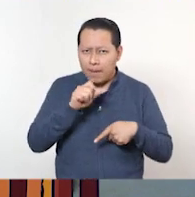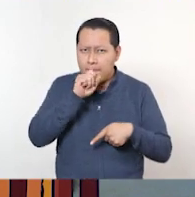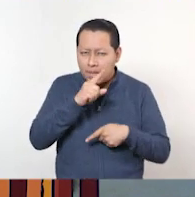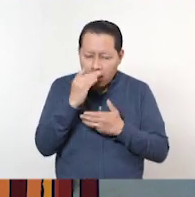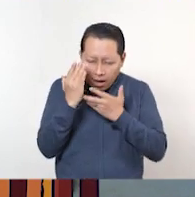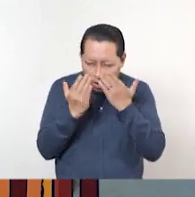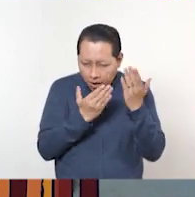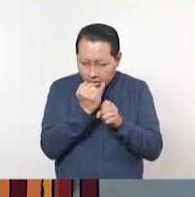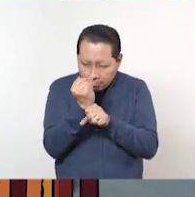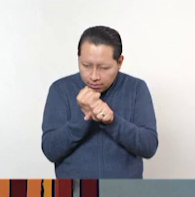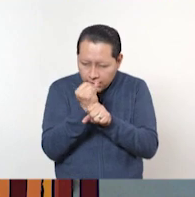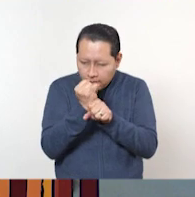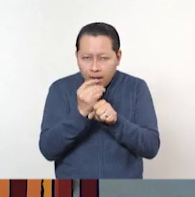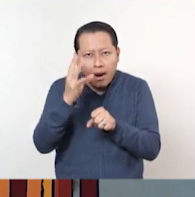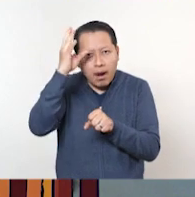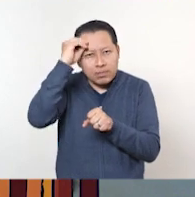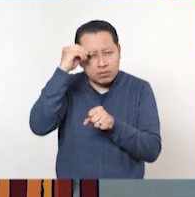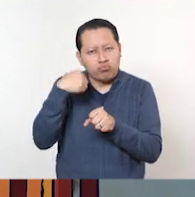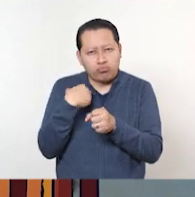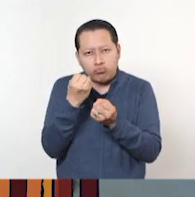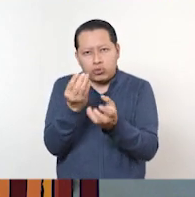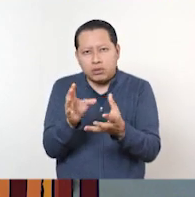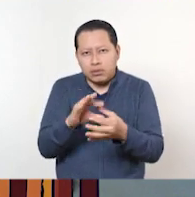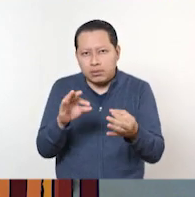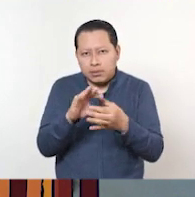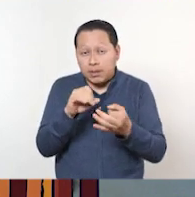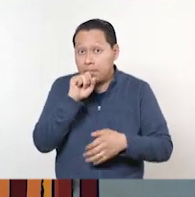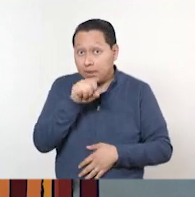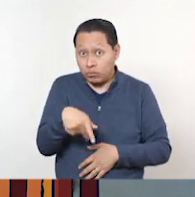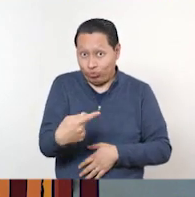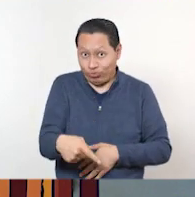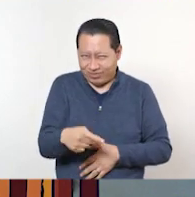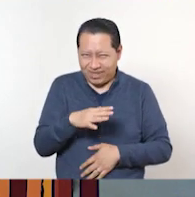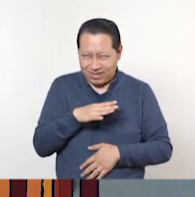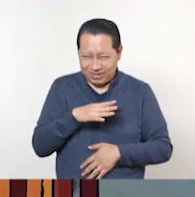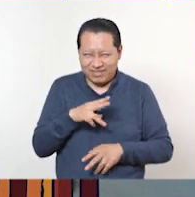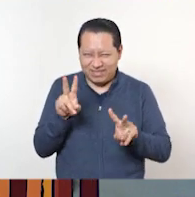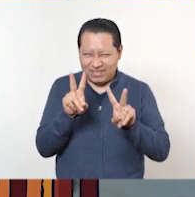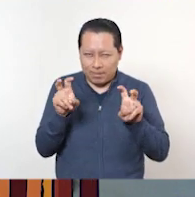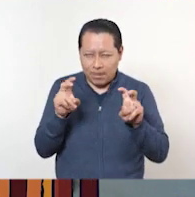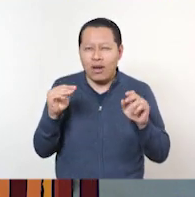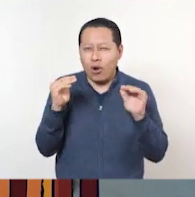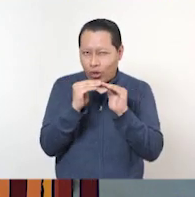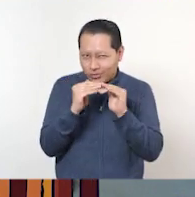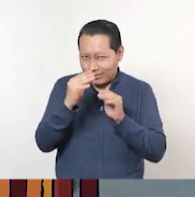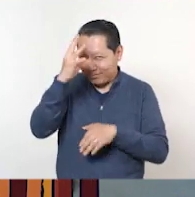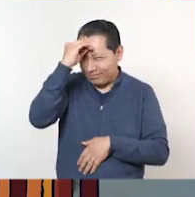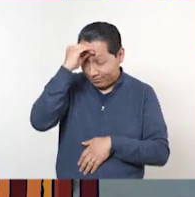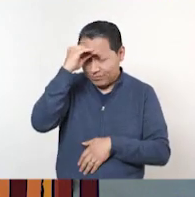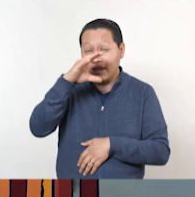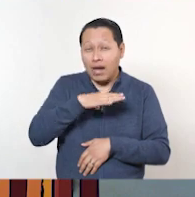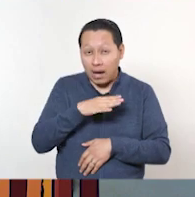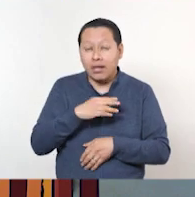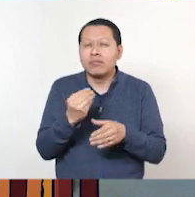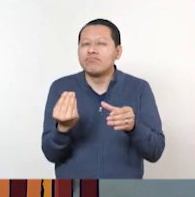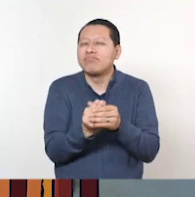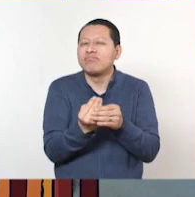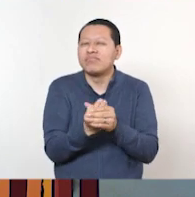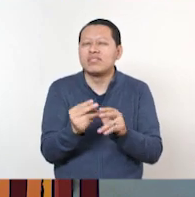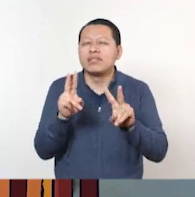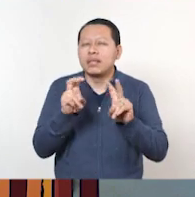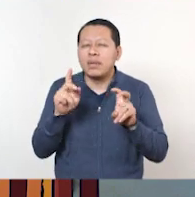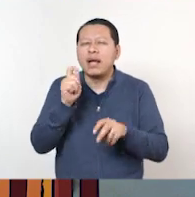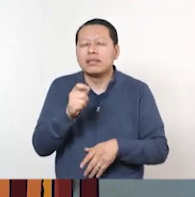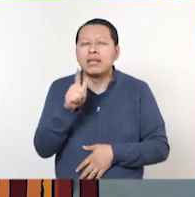persona y como profesional de mi área. A lo largo de estas emisiones de Aprende en Casa, han escuchado que tienen una asignatura que se